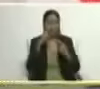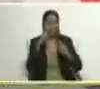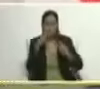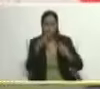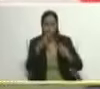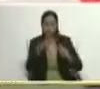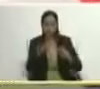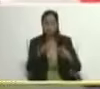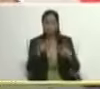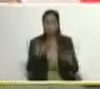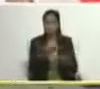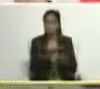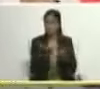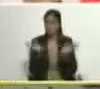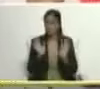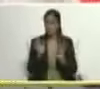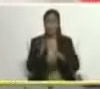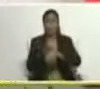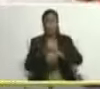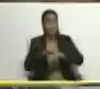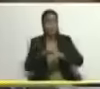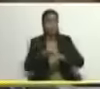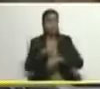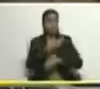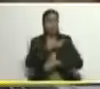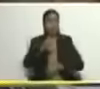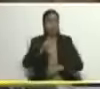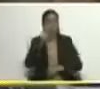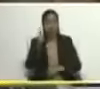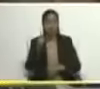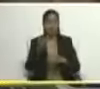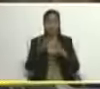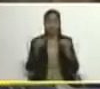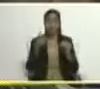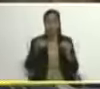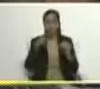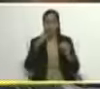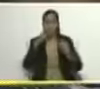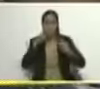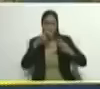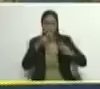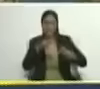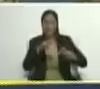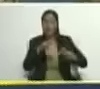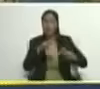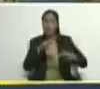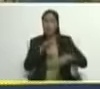jefas y jefes de delegación, movimientos sociales, habría que estudiar el fenómeno